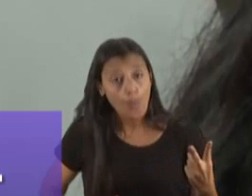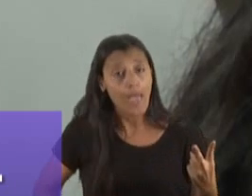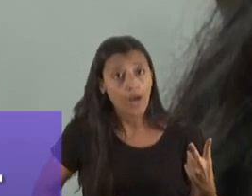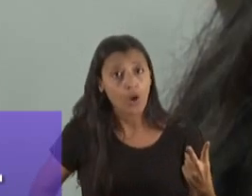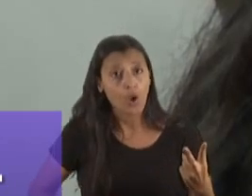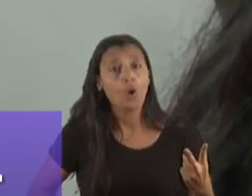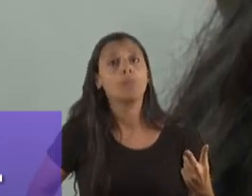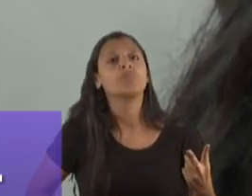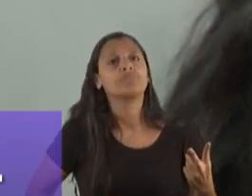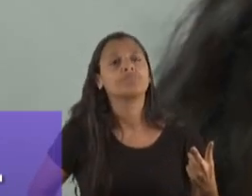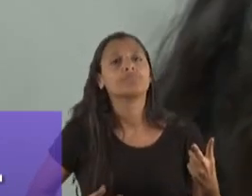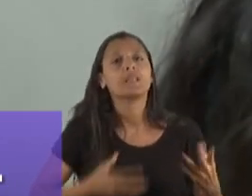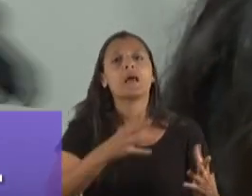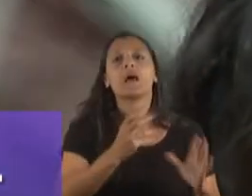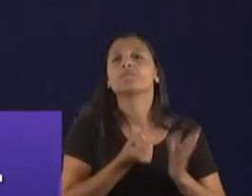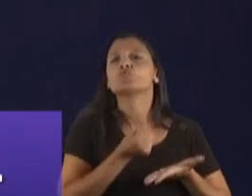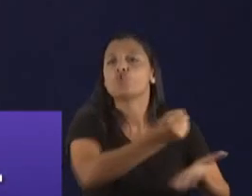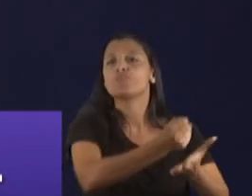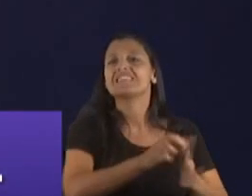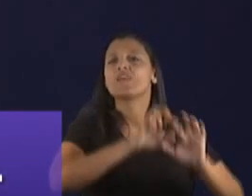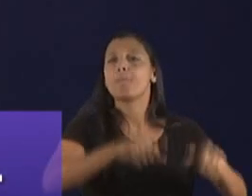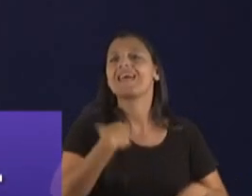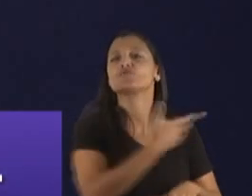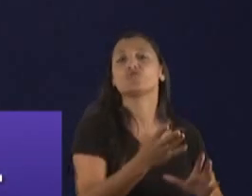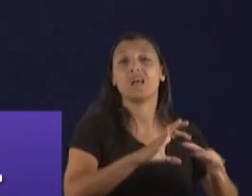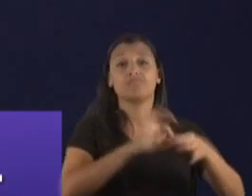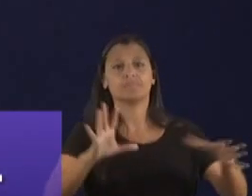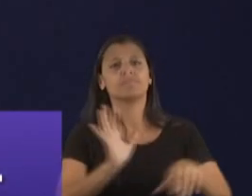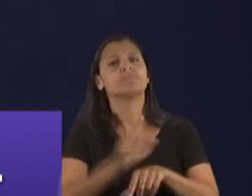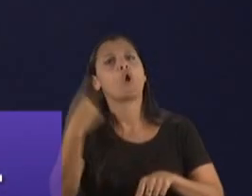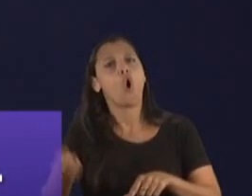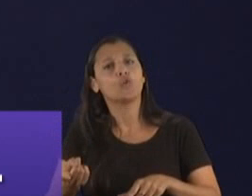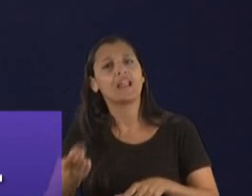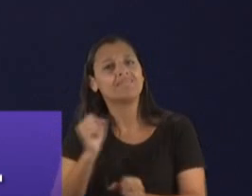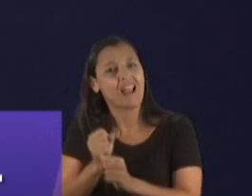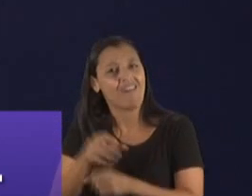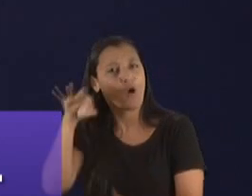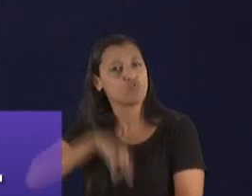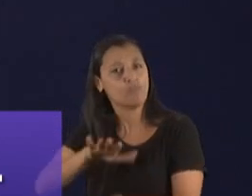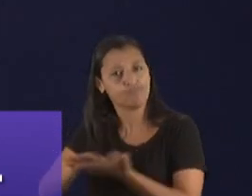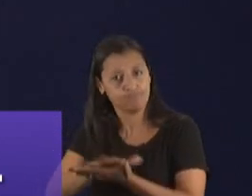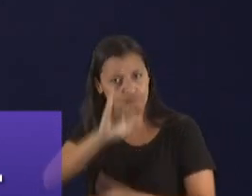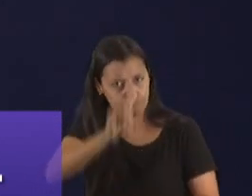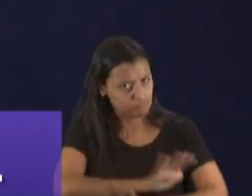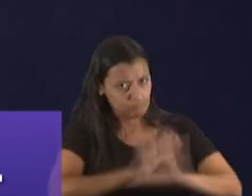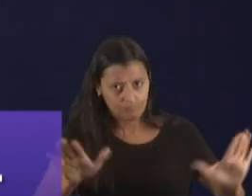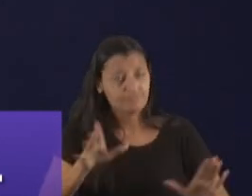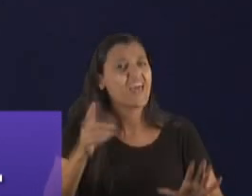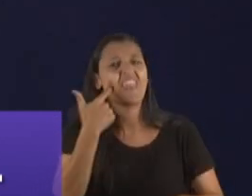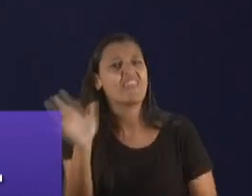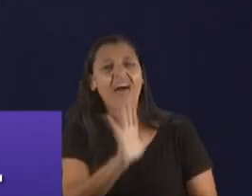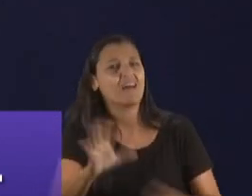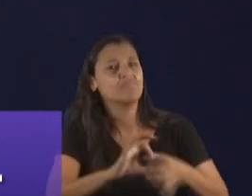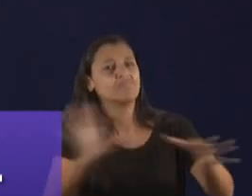desenganchar los planes sociales del salario mínimo. El tema de los planes sociales. Sí, efectivamente los planes van a ser descalzados del salario